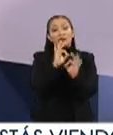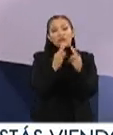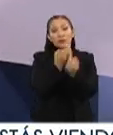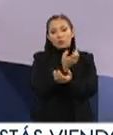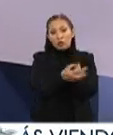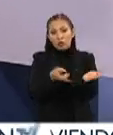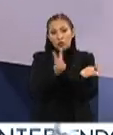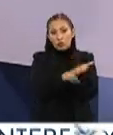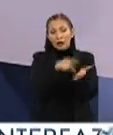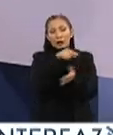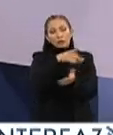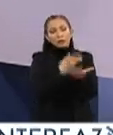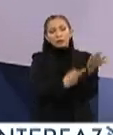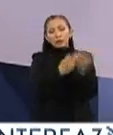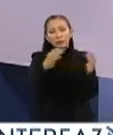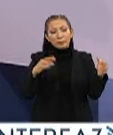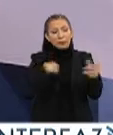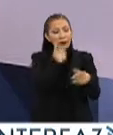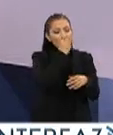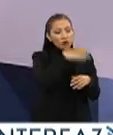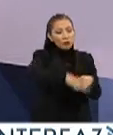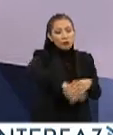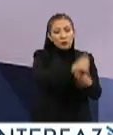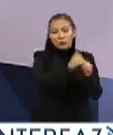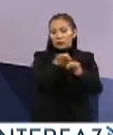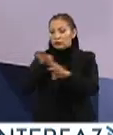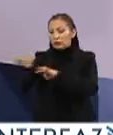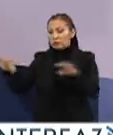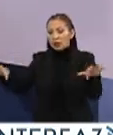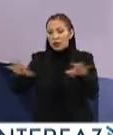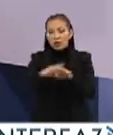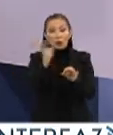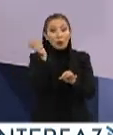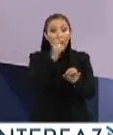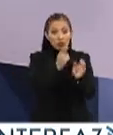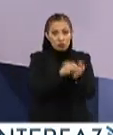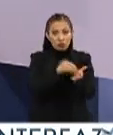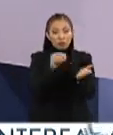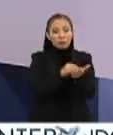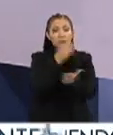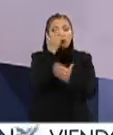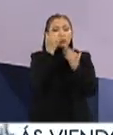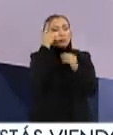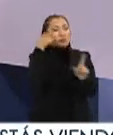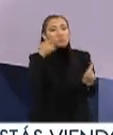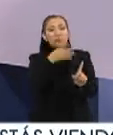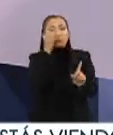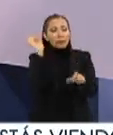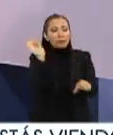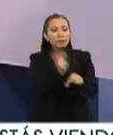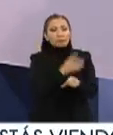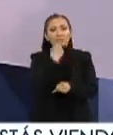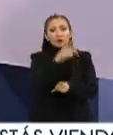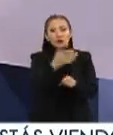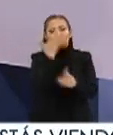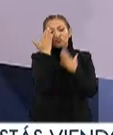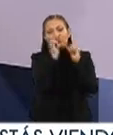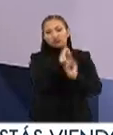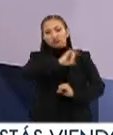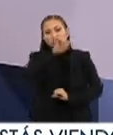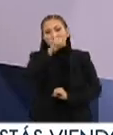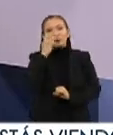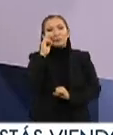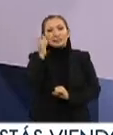dual. Un programa que vincula a los alumnos con el mundo laboral desde su etapa como estudiantes con el objetivo de fortalecer su formación